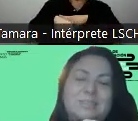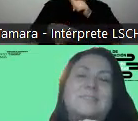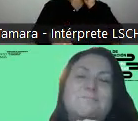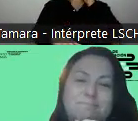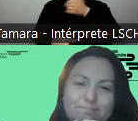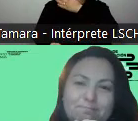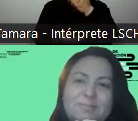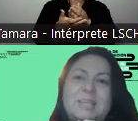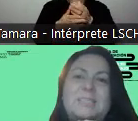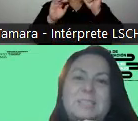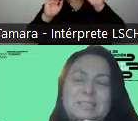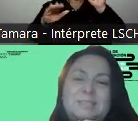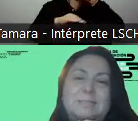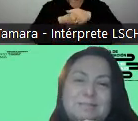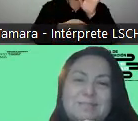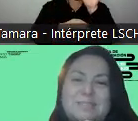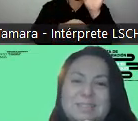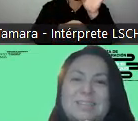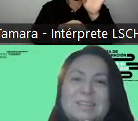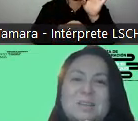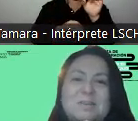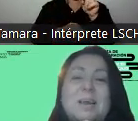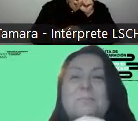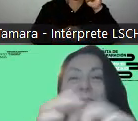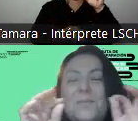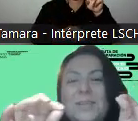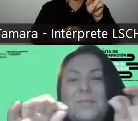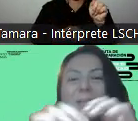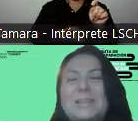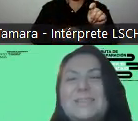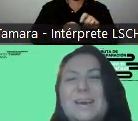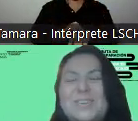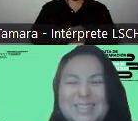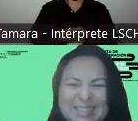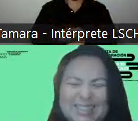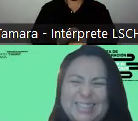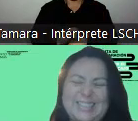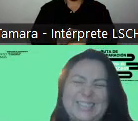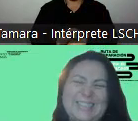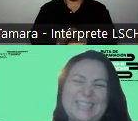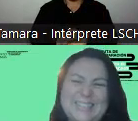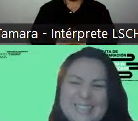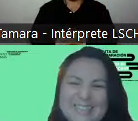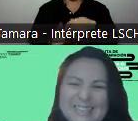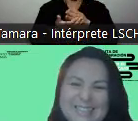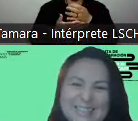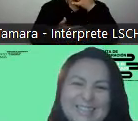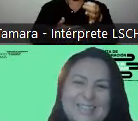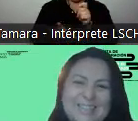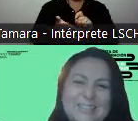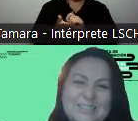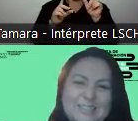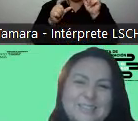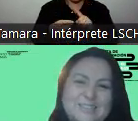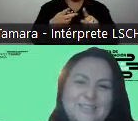antes de las 6 de la tarde está perfecto Es una meta Smart y te dice es que entar testimonio